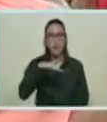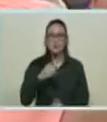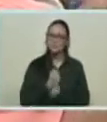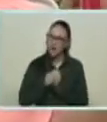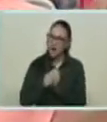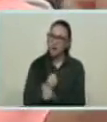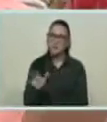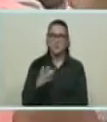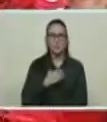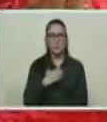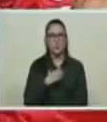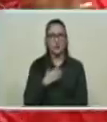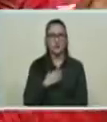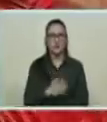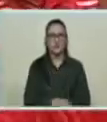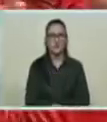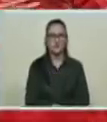amo.